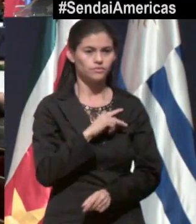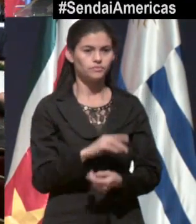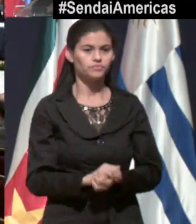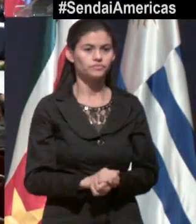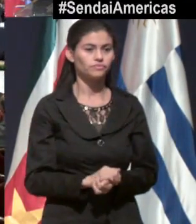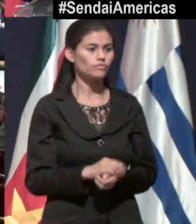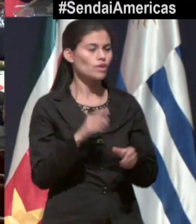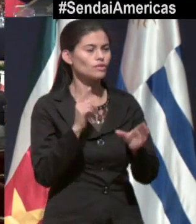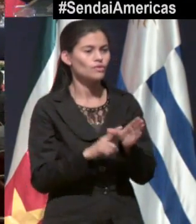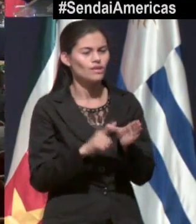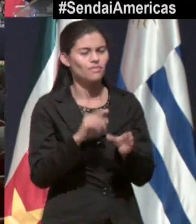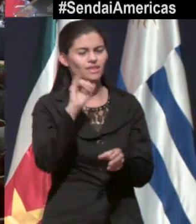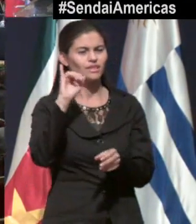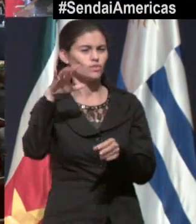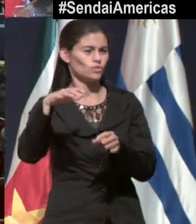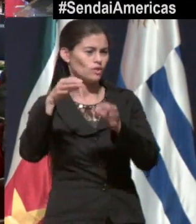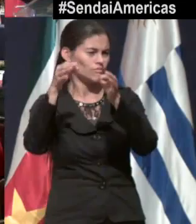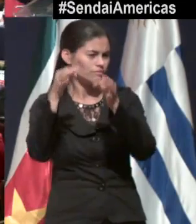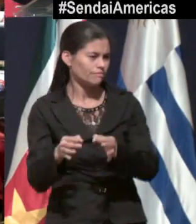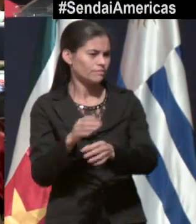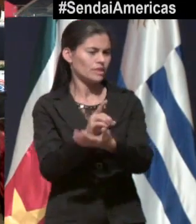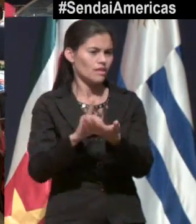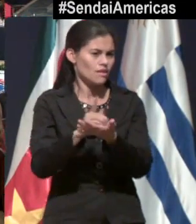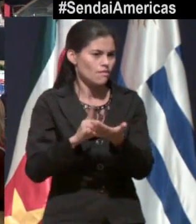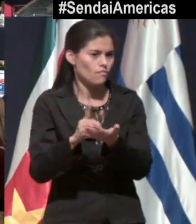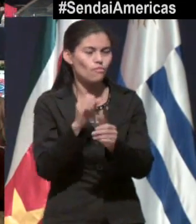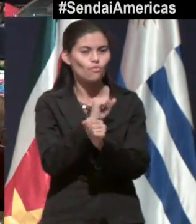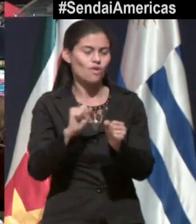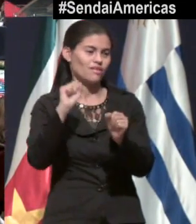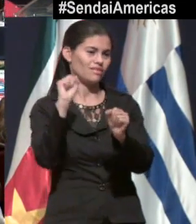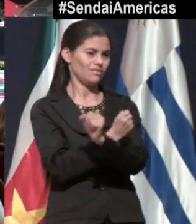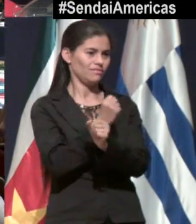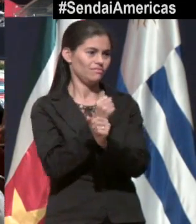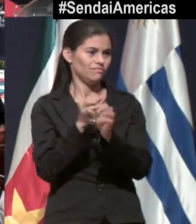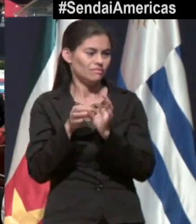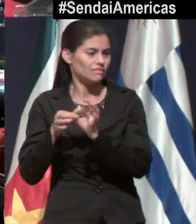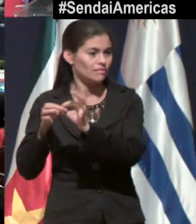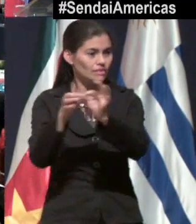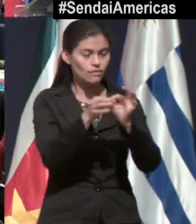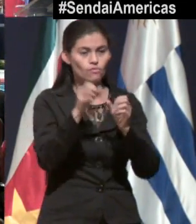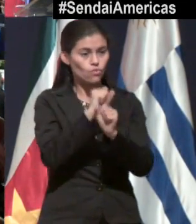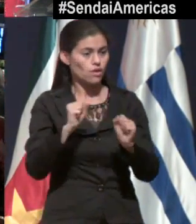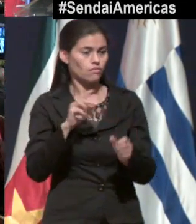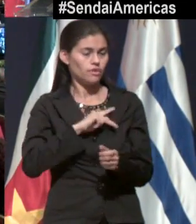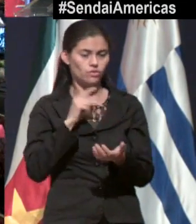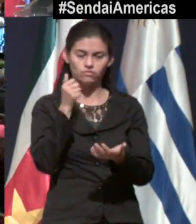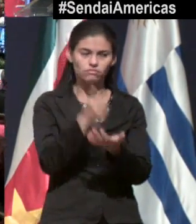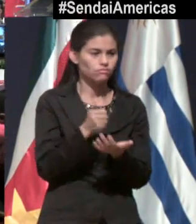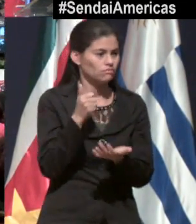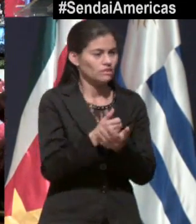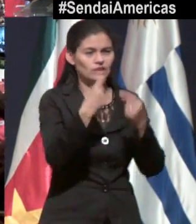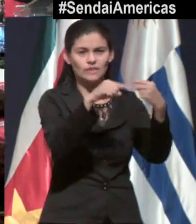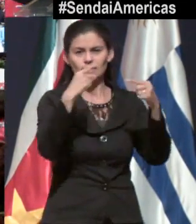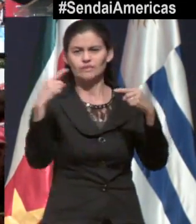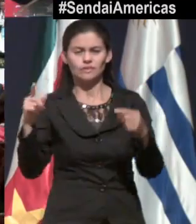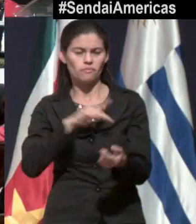Solo con instituciones democráticas sólidas y estables se podrá alcanzar una gobernanza que asegure la participación activa de toda la